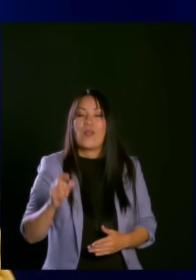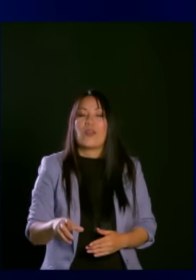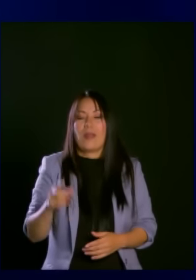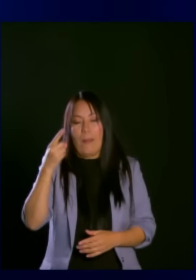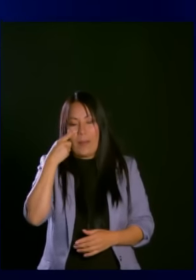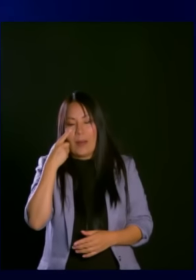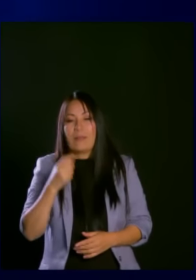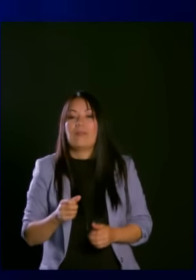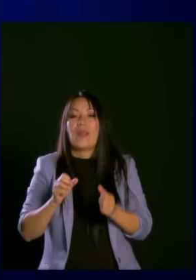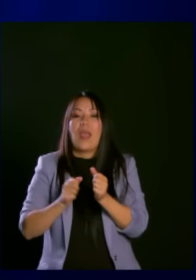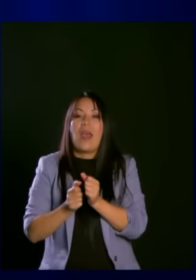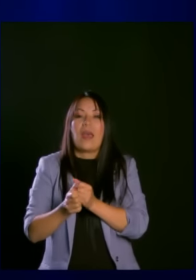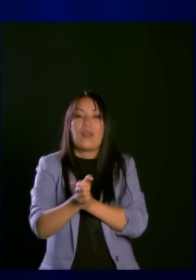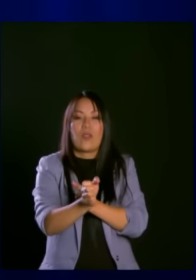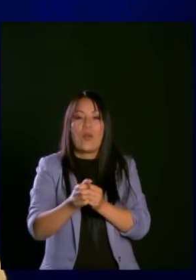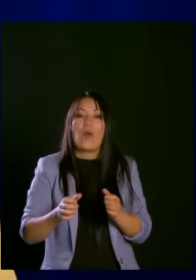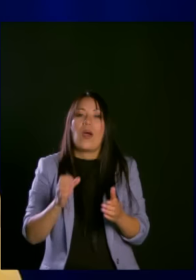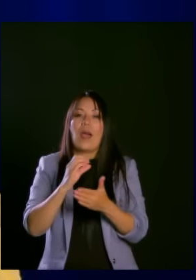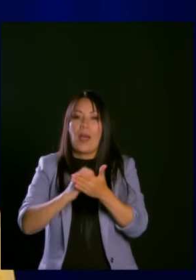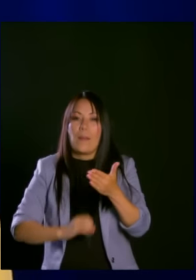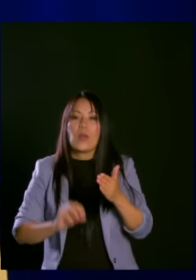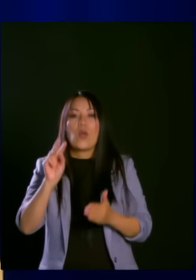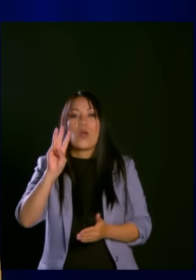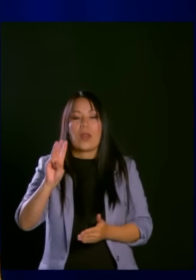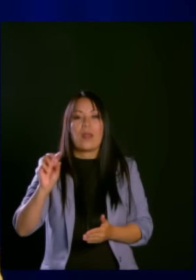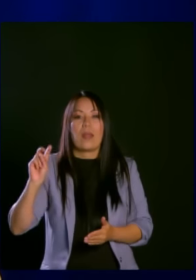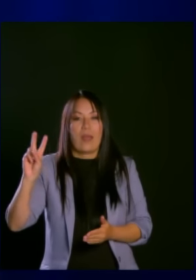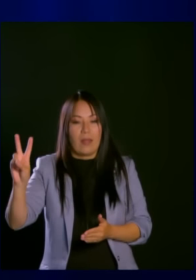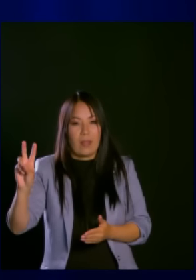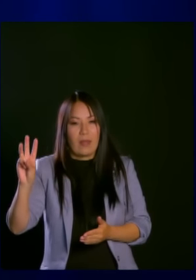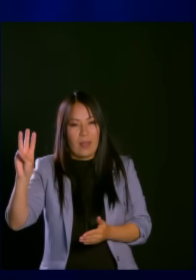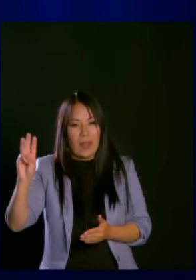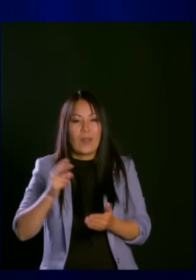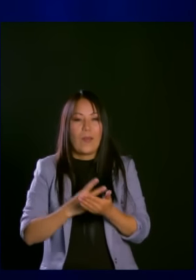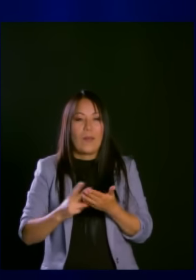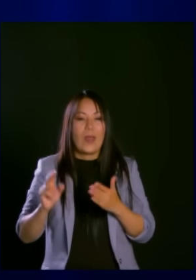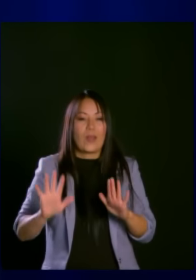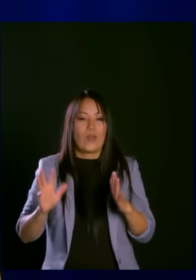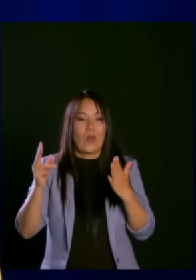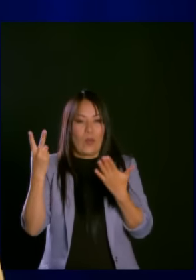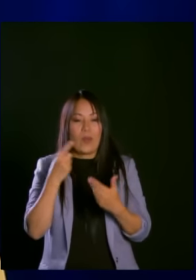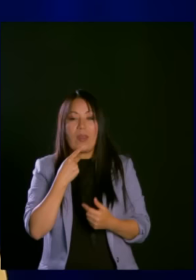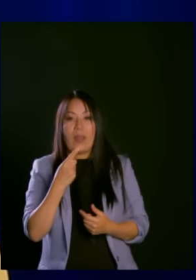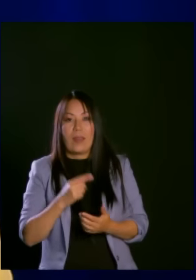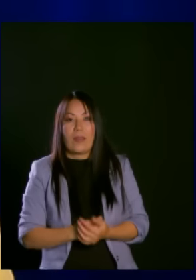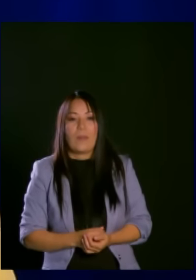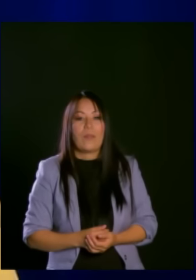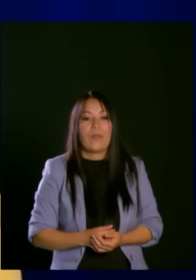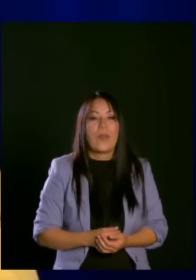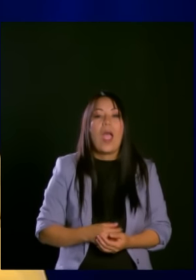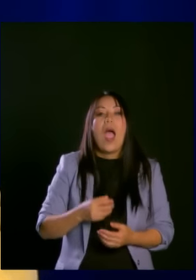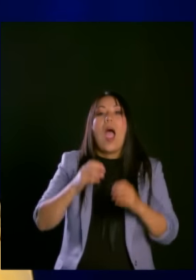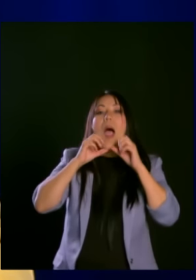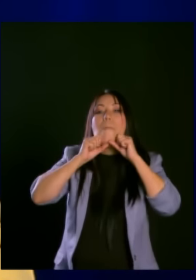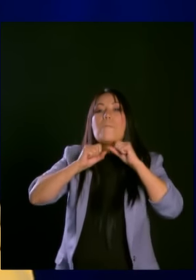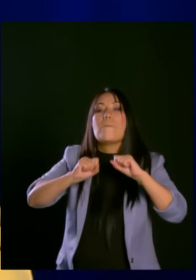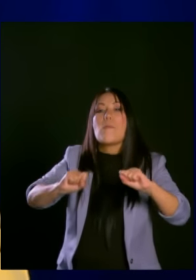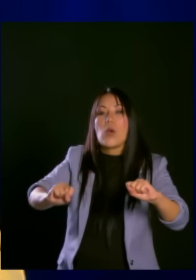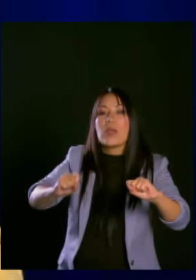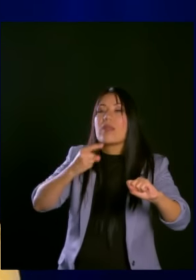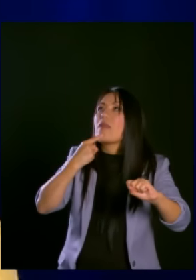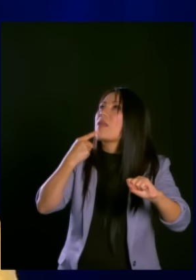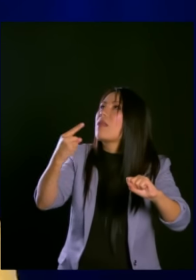capítulo 33, verso 12, voy a leer. Y dijo Moisés a Jehová, mira, tú me dices a mí, saca a este